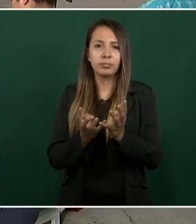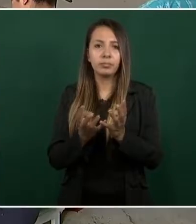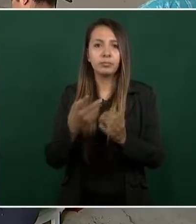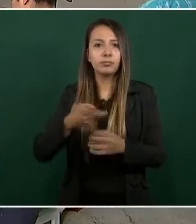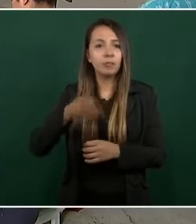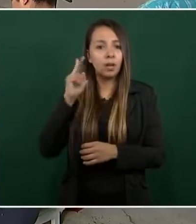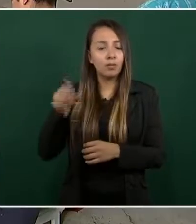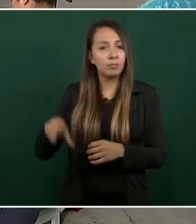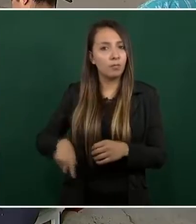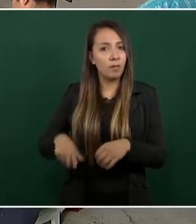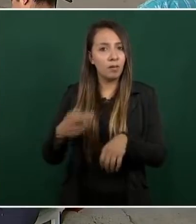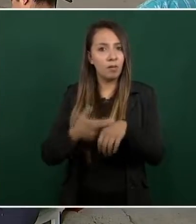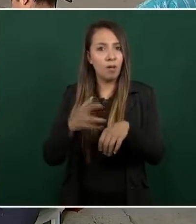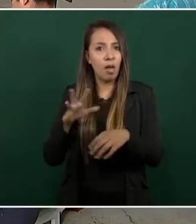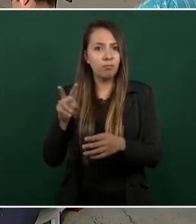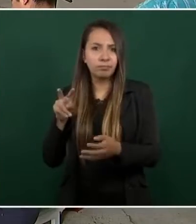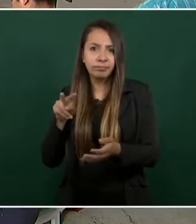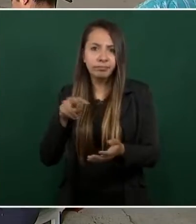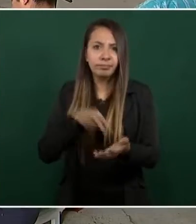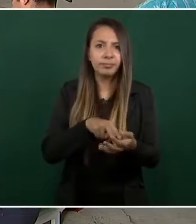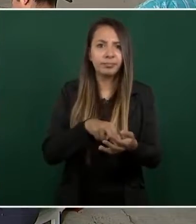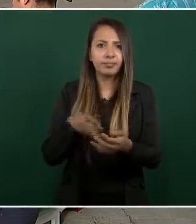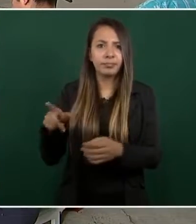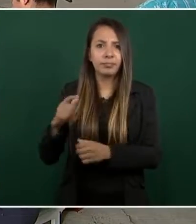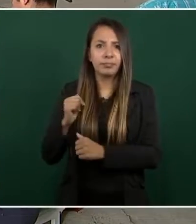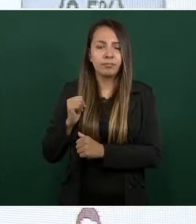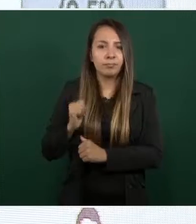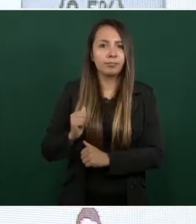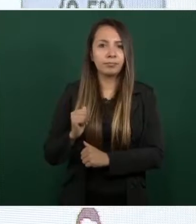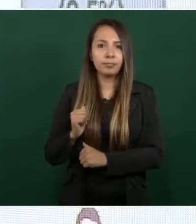Pero la gobernadora encabeza esto.